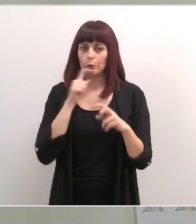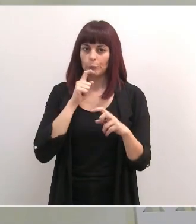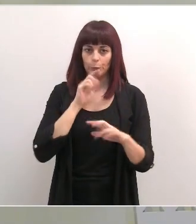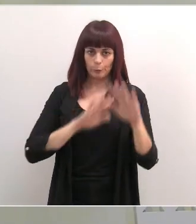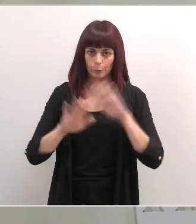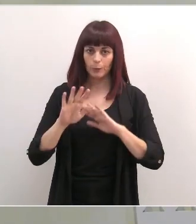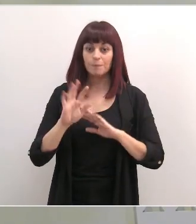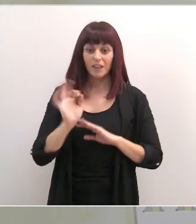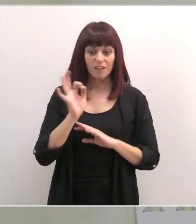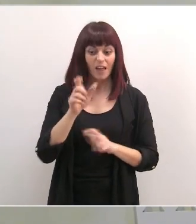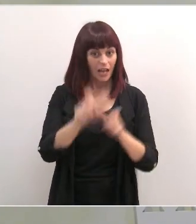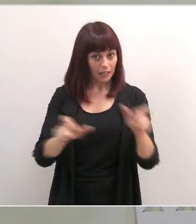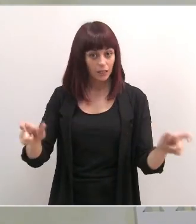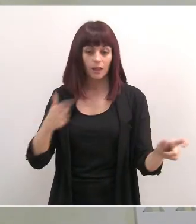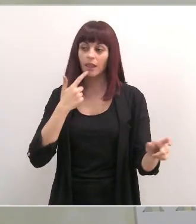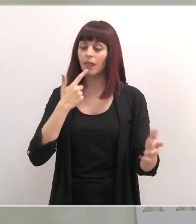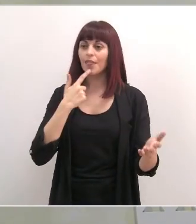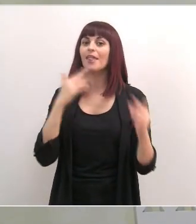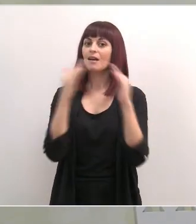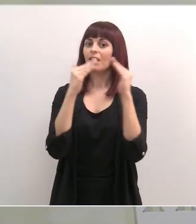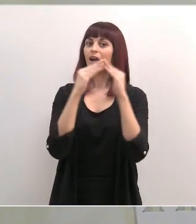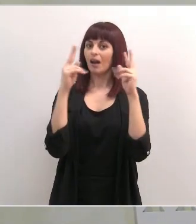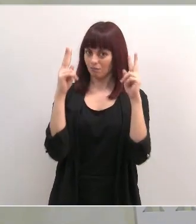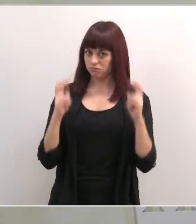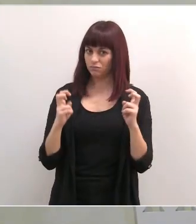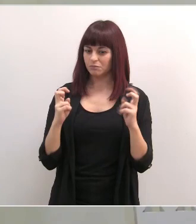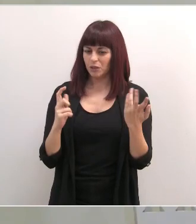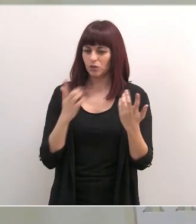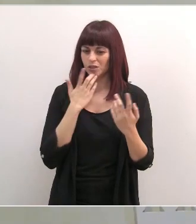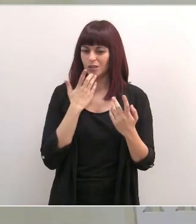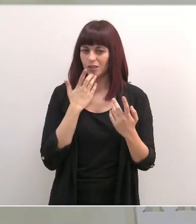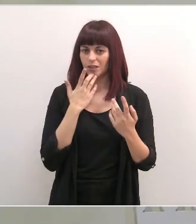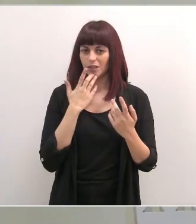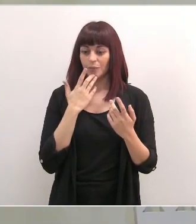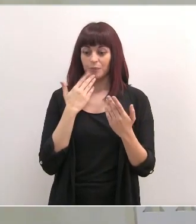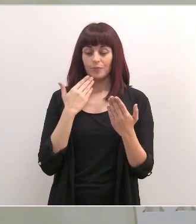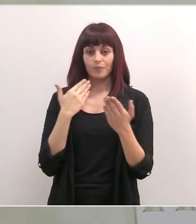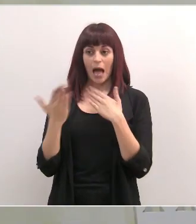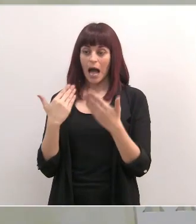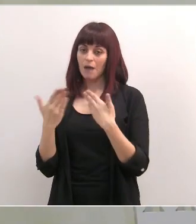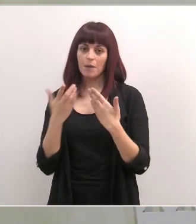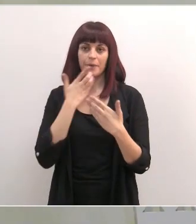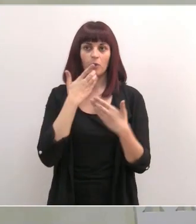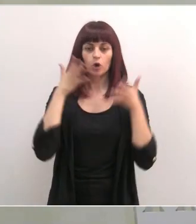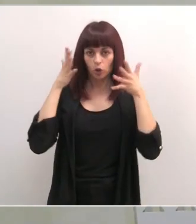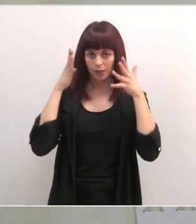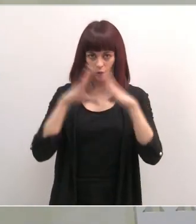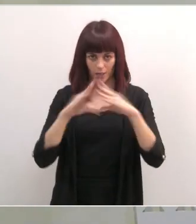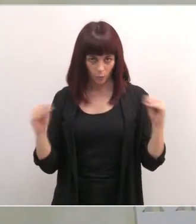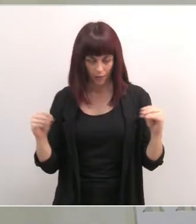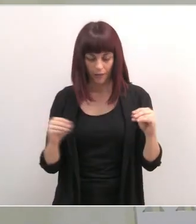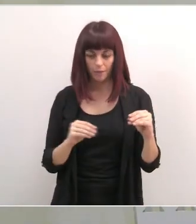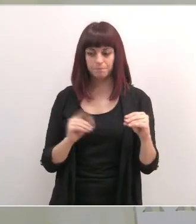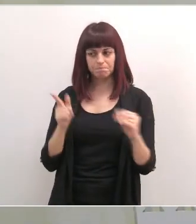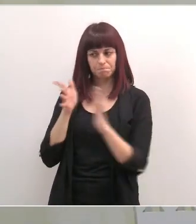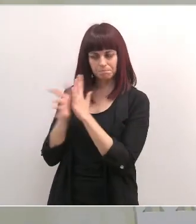de confinamiento domiciliario, pero cuando uno habla con personal, con el consejero andaluz y